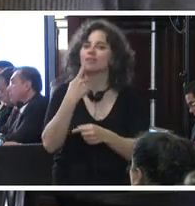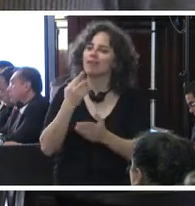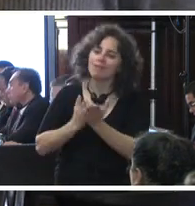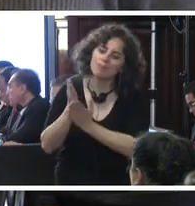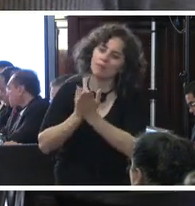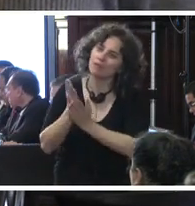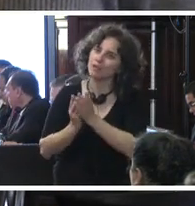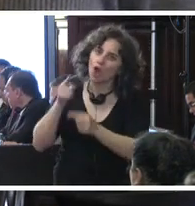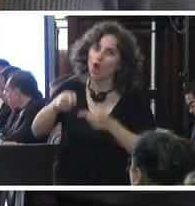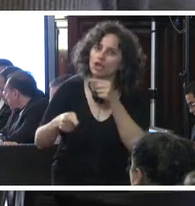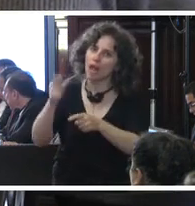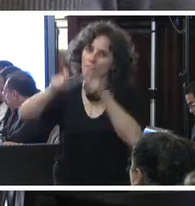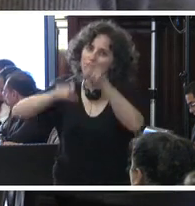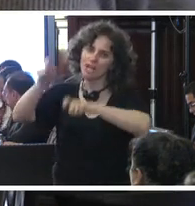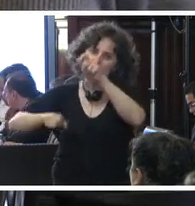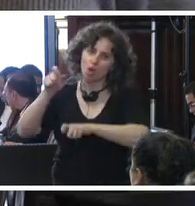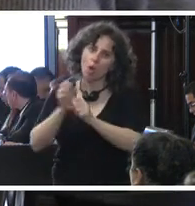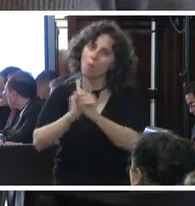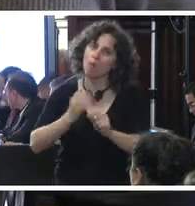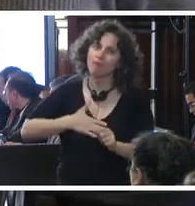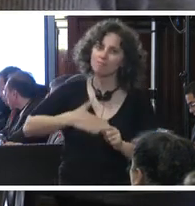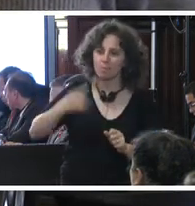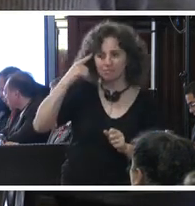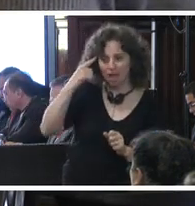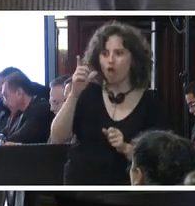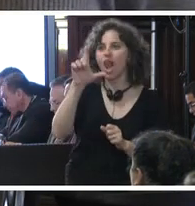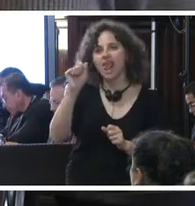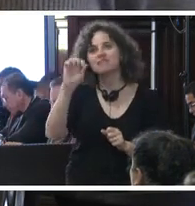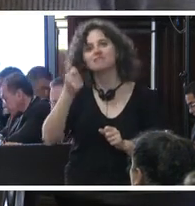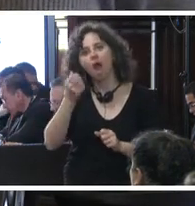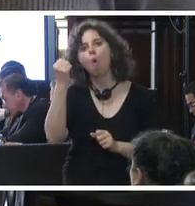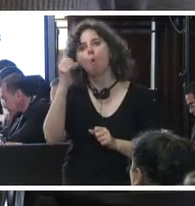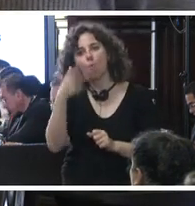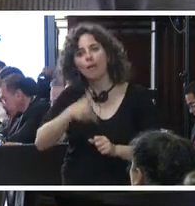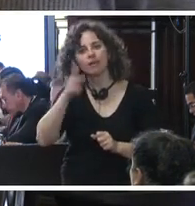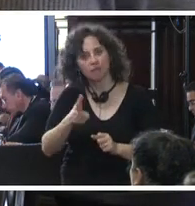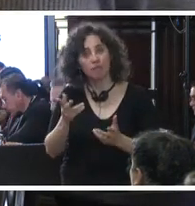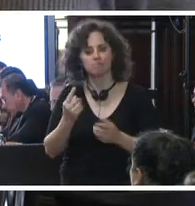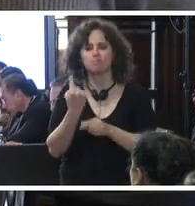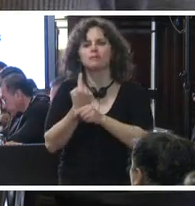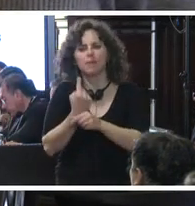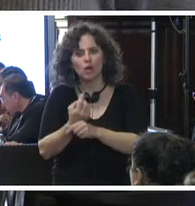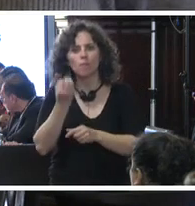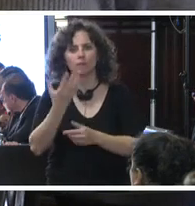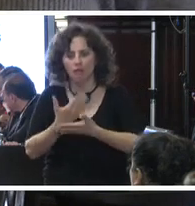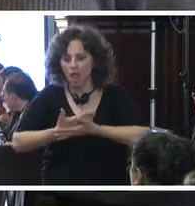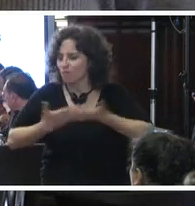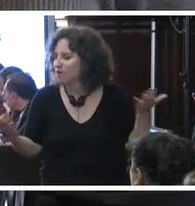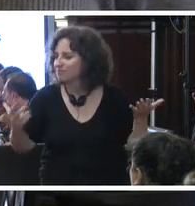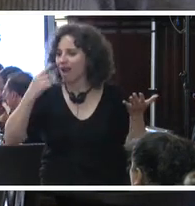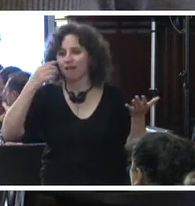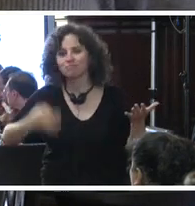este ataque contra la población que puede ser considerada como crímenes de lesa humanidad? En primer lugar, el evidente patrón